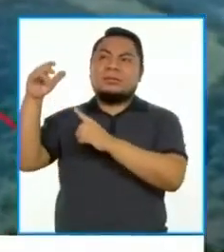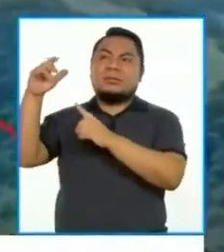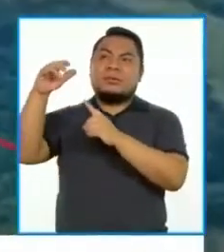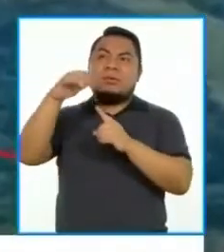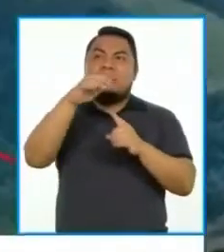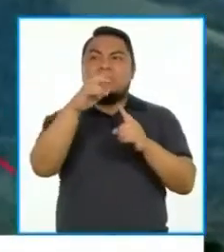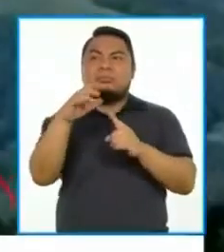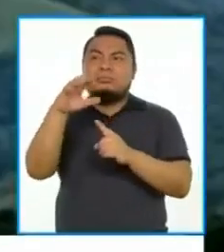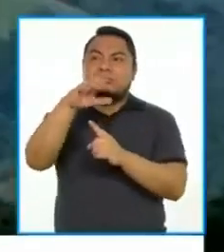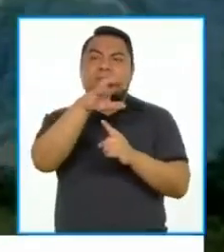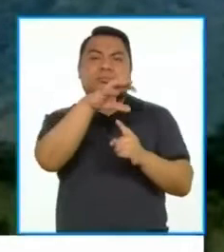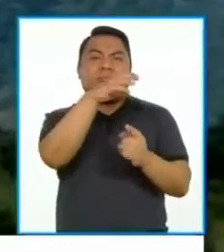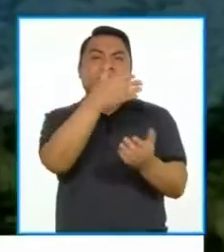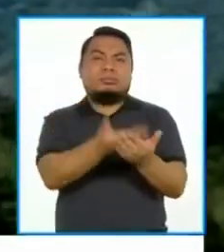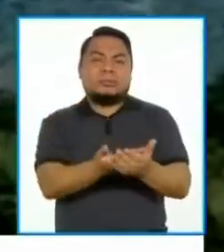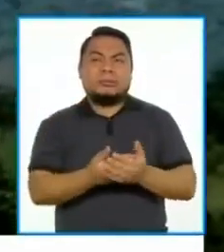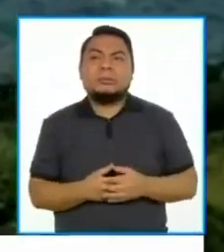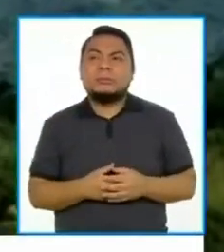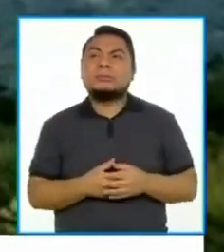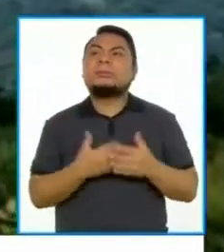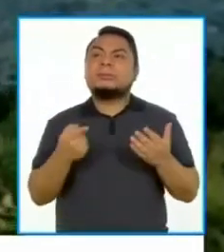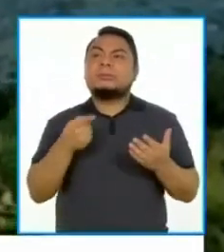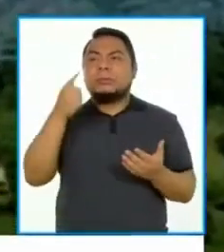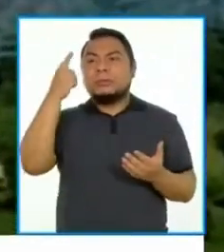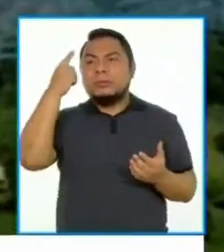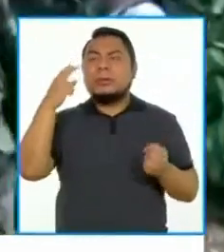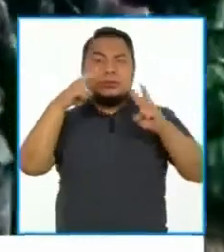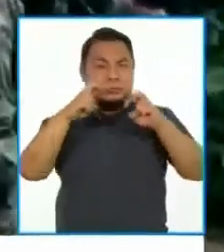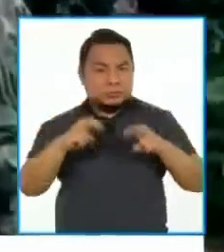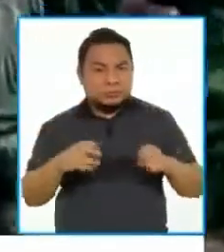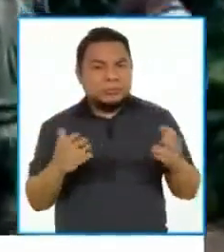centro médico de la localidad. El accidente, que aún es materia de